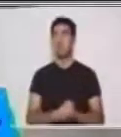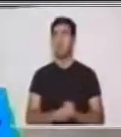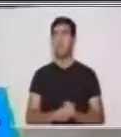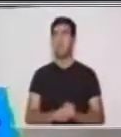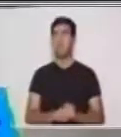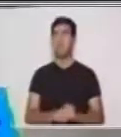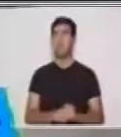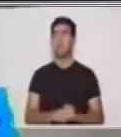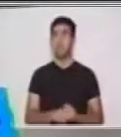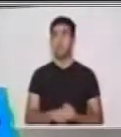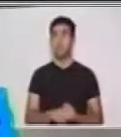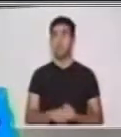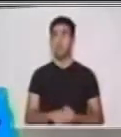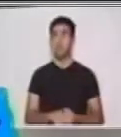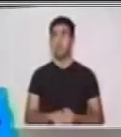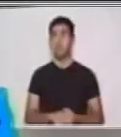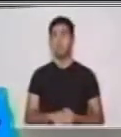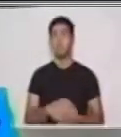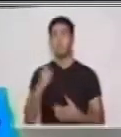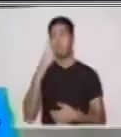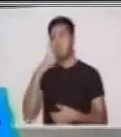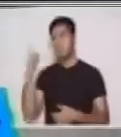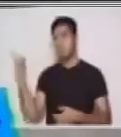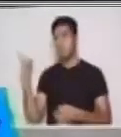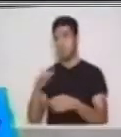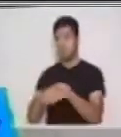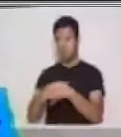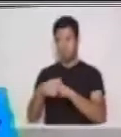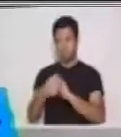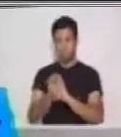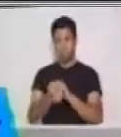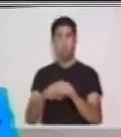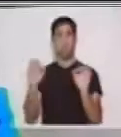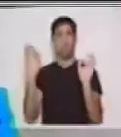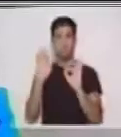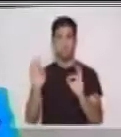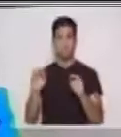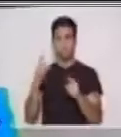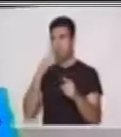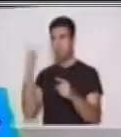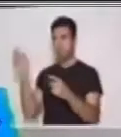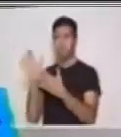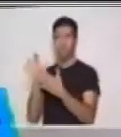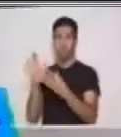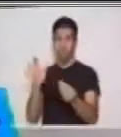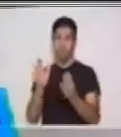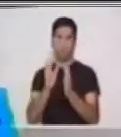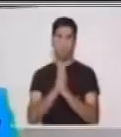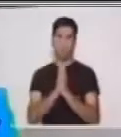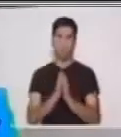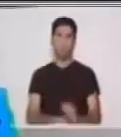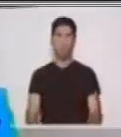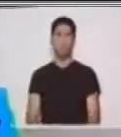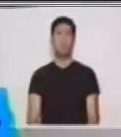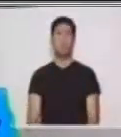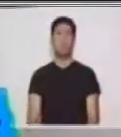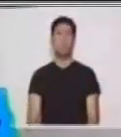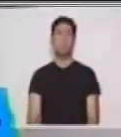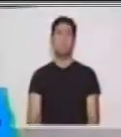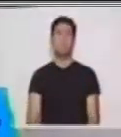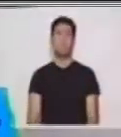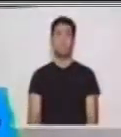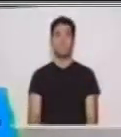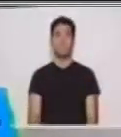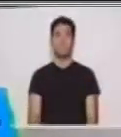saque espuma, luego sobre nuestras manos, entre nuestros dedos, los nuditos de